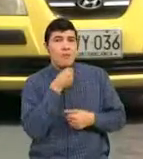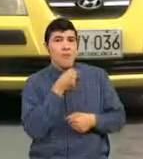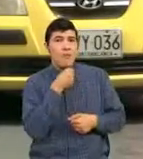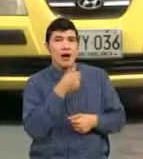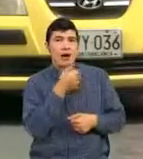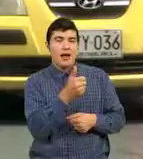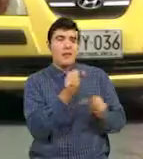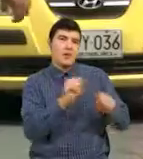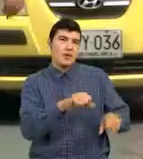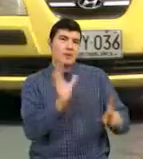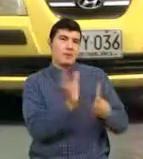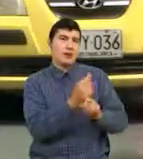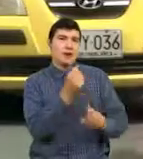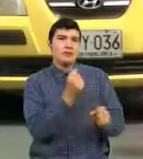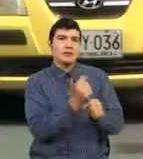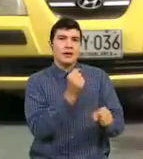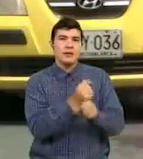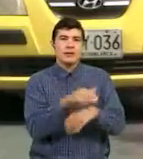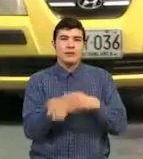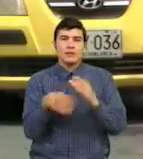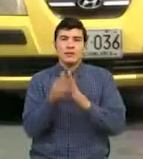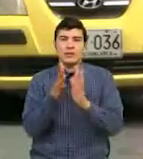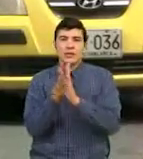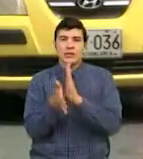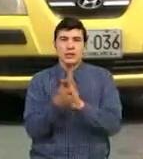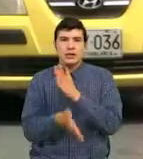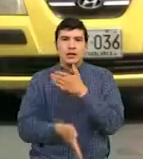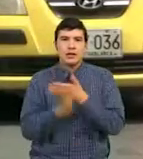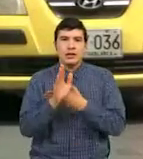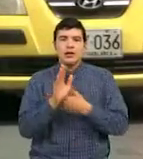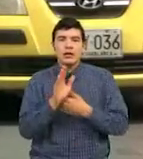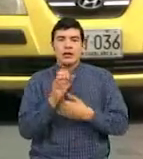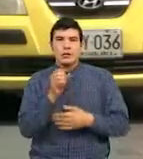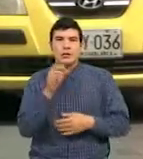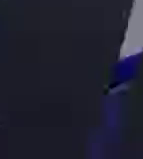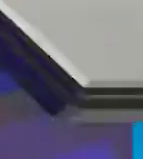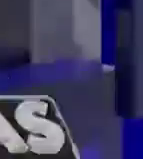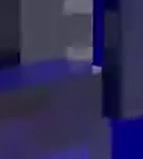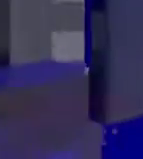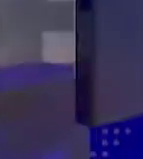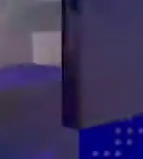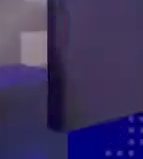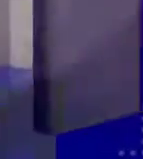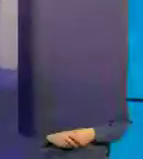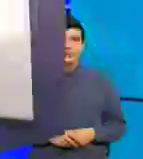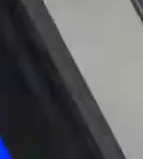para obtener un empleo. Esto ha sido toda la información, informa Paula de Alba para Oriente Noticias.